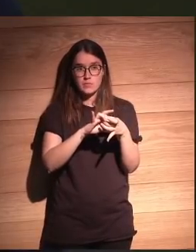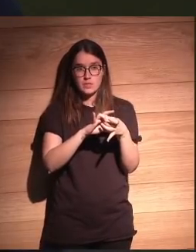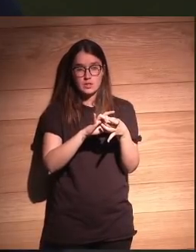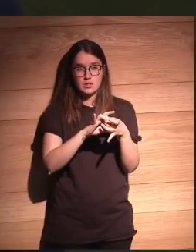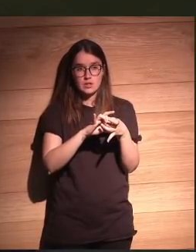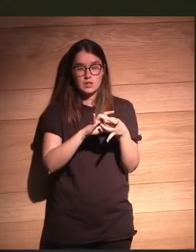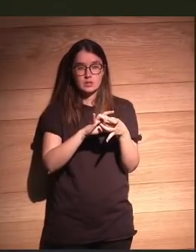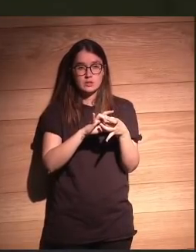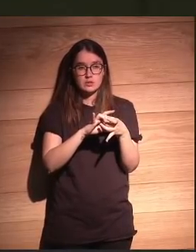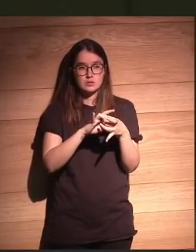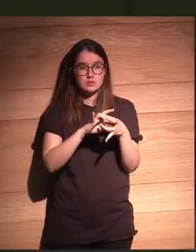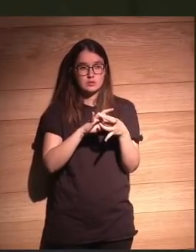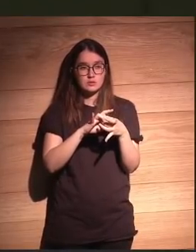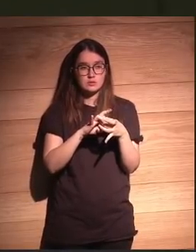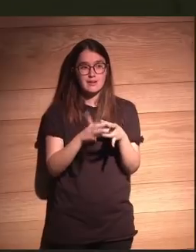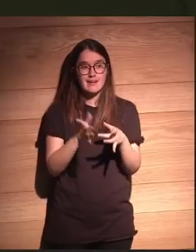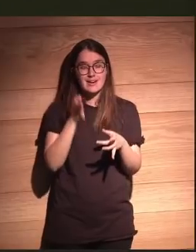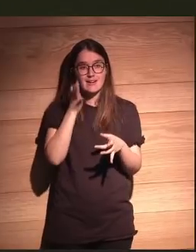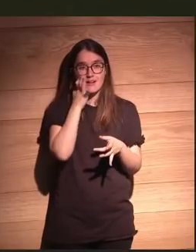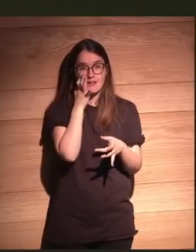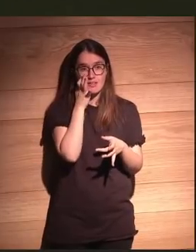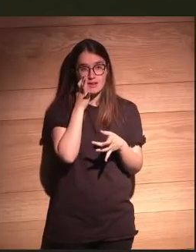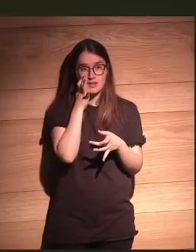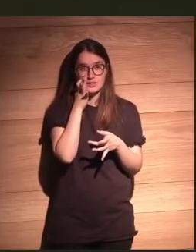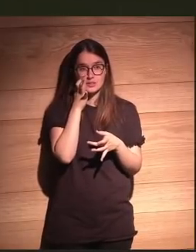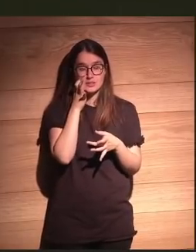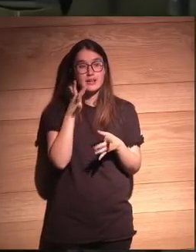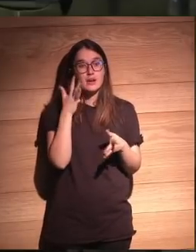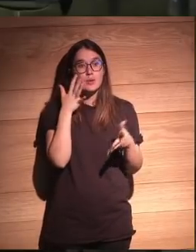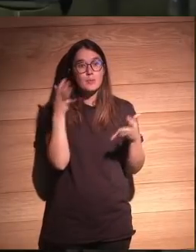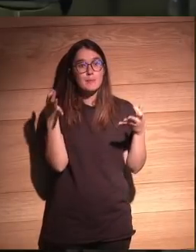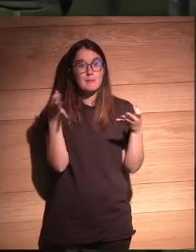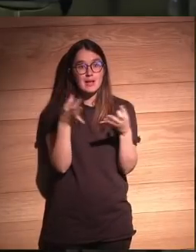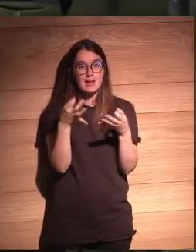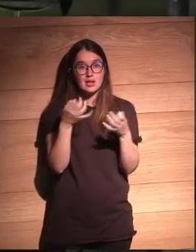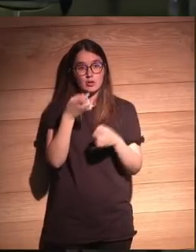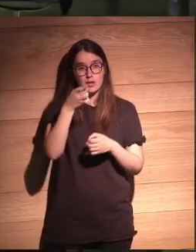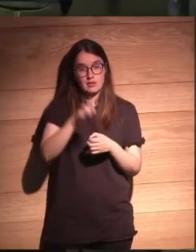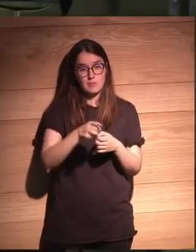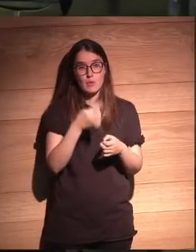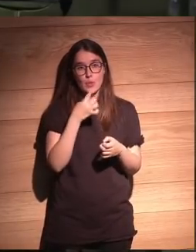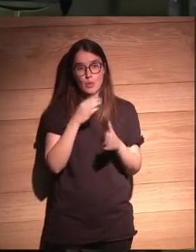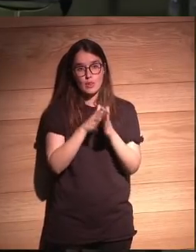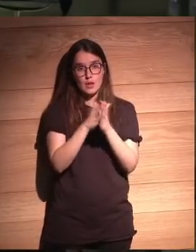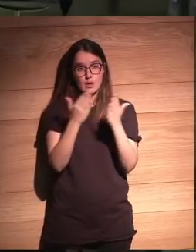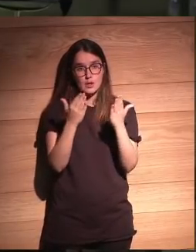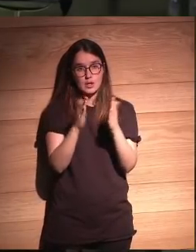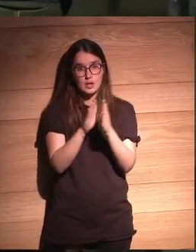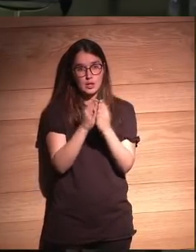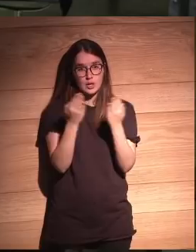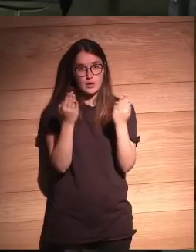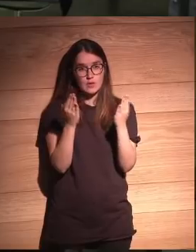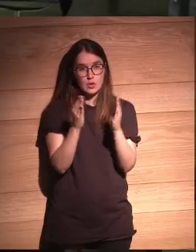es en realidad el peligro que también aparece en el libro, y a mí